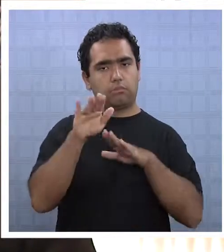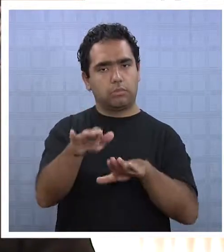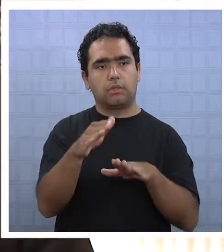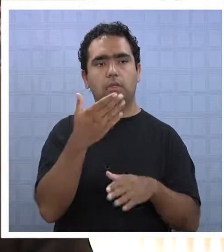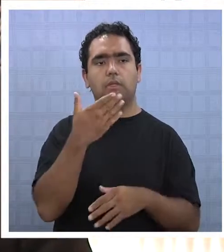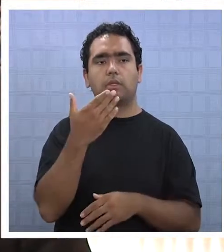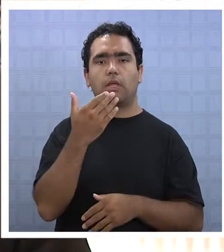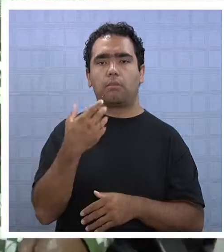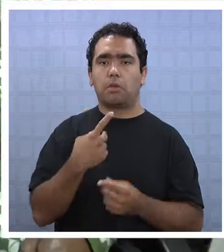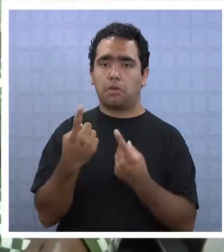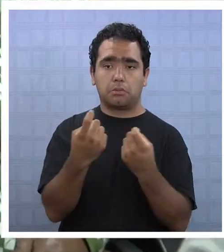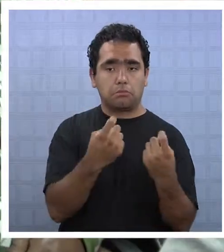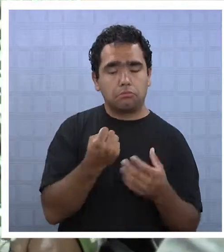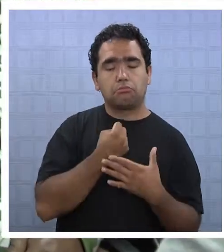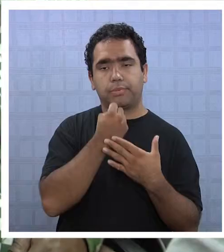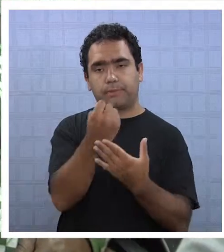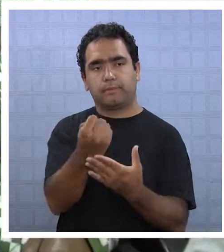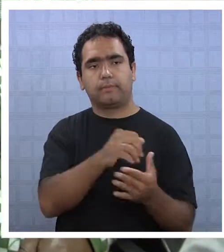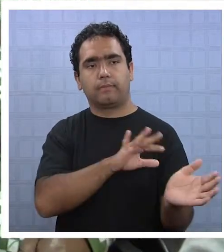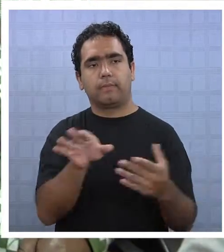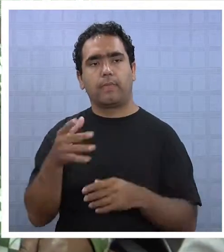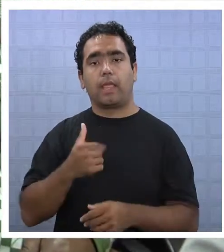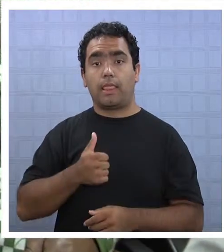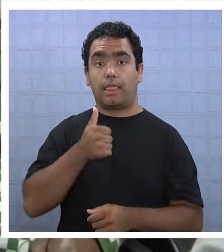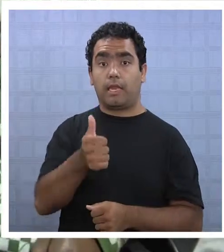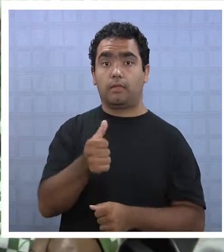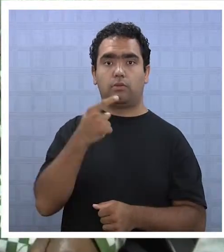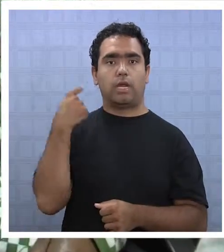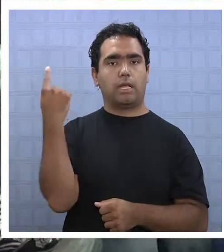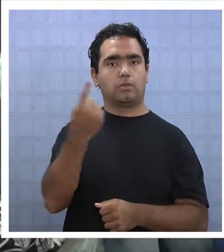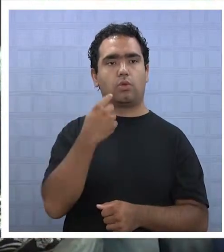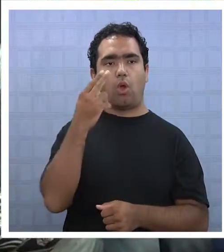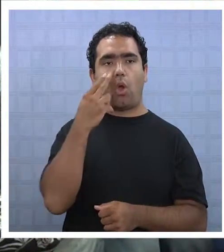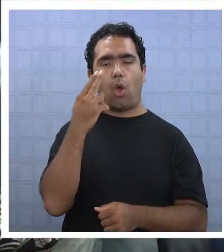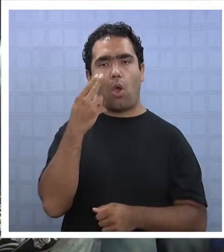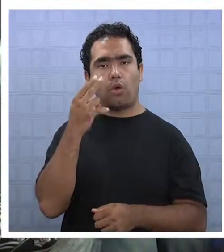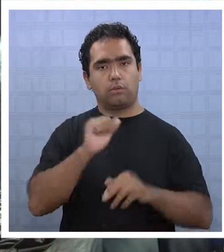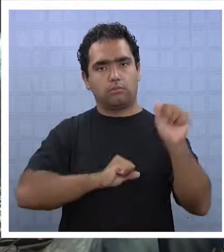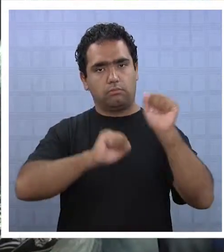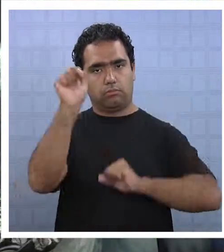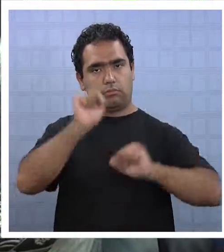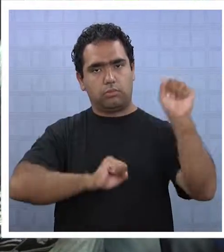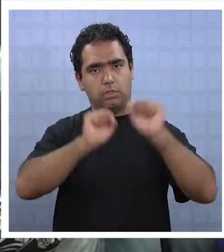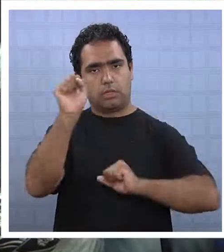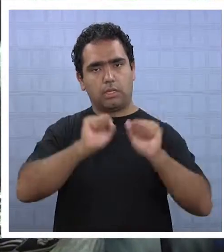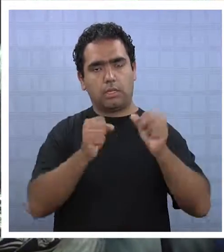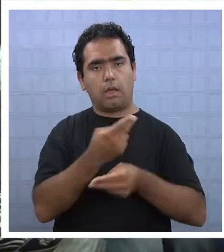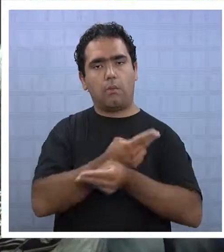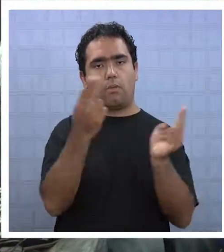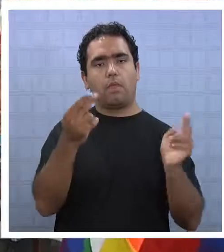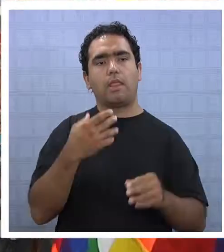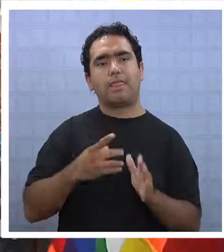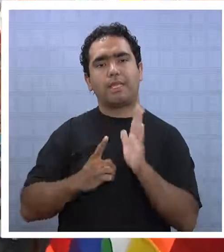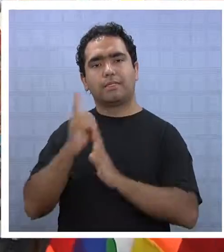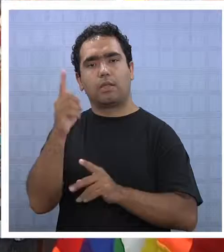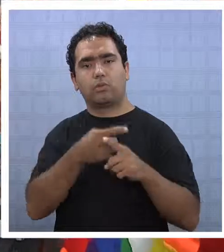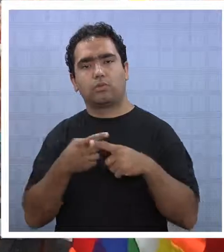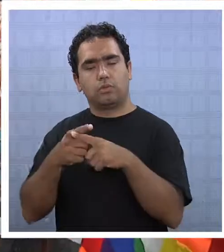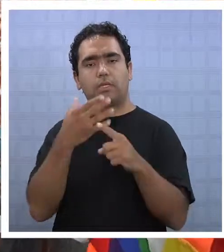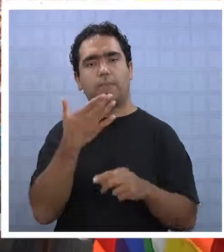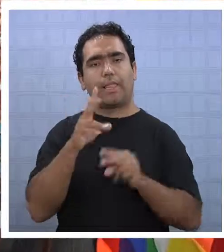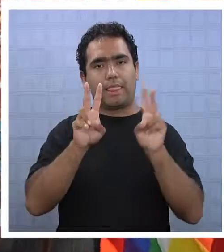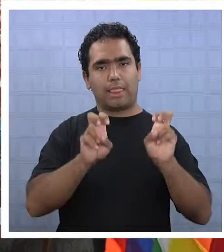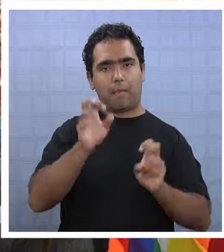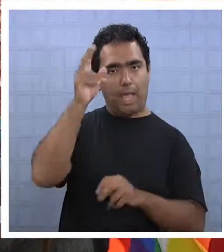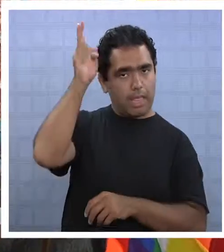cierto, suplir esa necesidad. El director nacional tiene un amplio conocimiento de las políticas públicas, programas de desarrollo social, el tema indígena